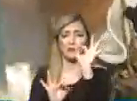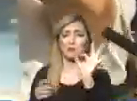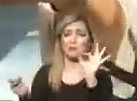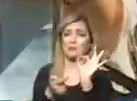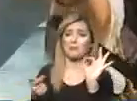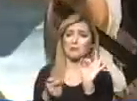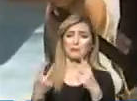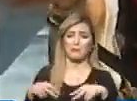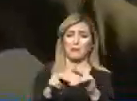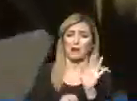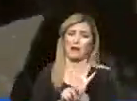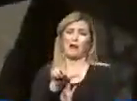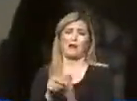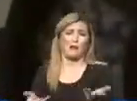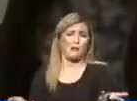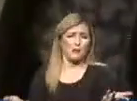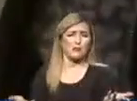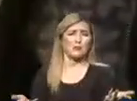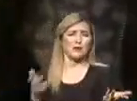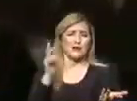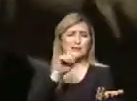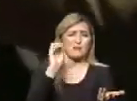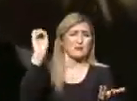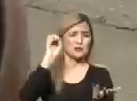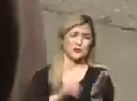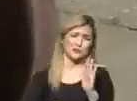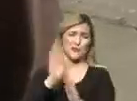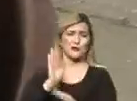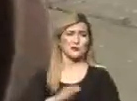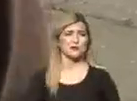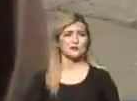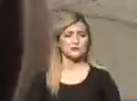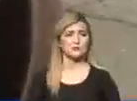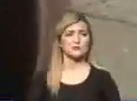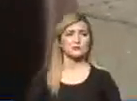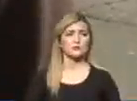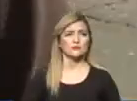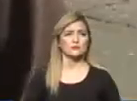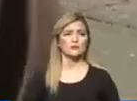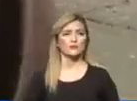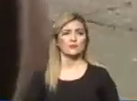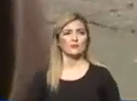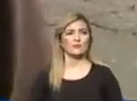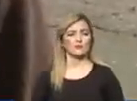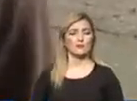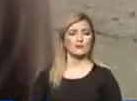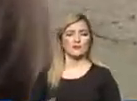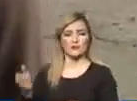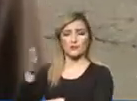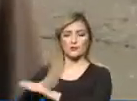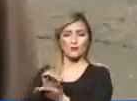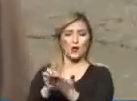indicaron tener en sus planillas incrementos de hasta el 100%. Que queremos la atención, porque lo que una se pagaba